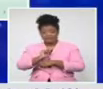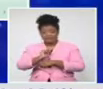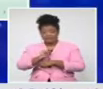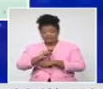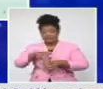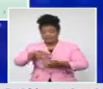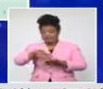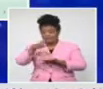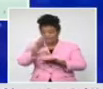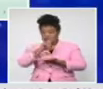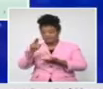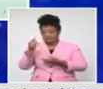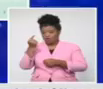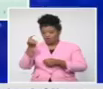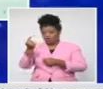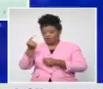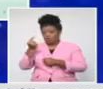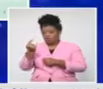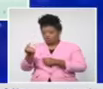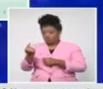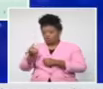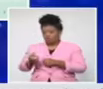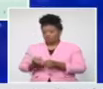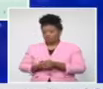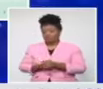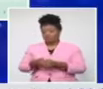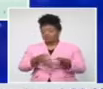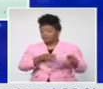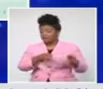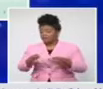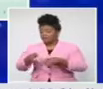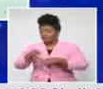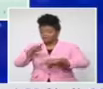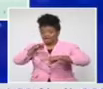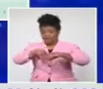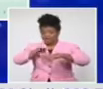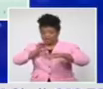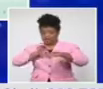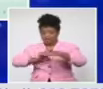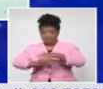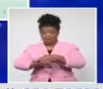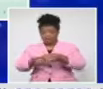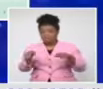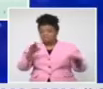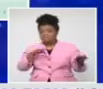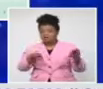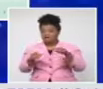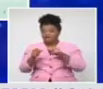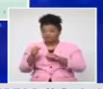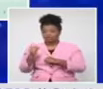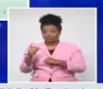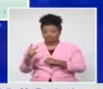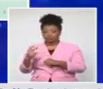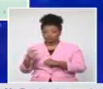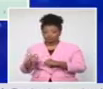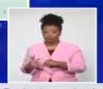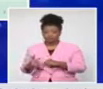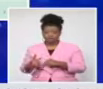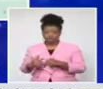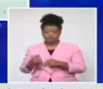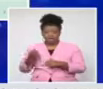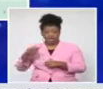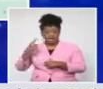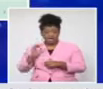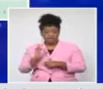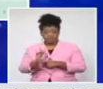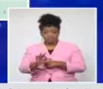uno, y de Habana del Este y Playa, 2 casos importados en el día de ayer. Los 12 casos